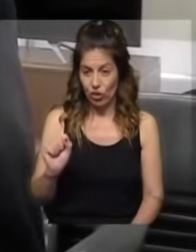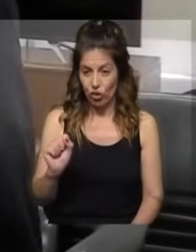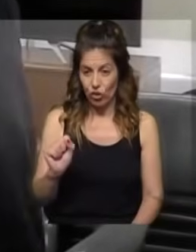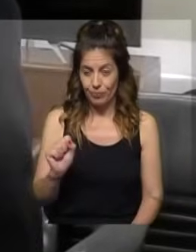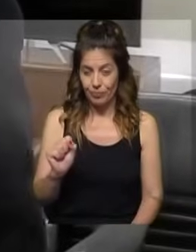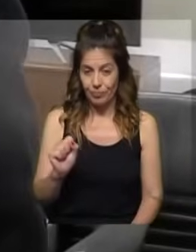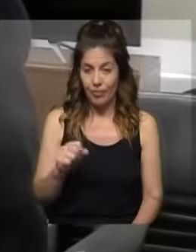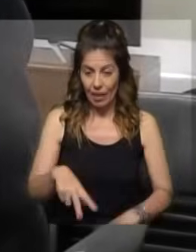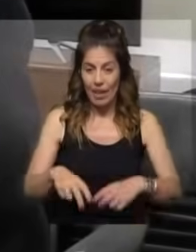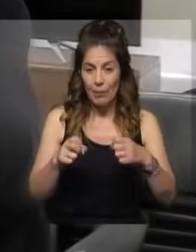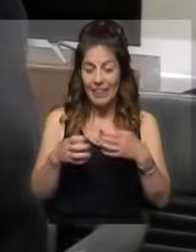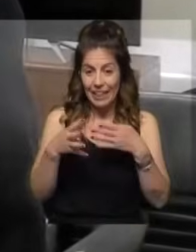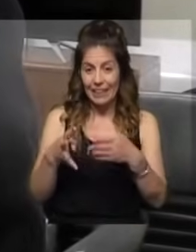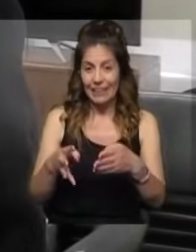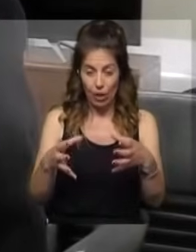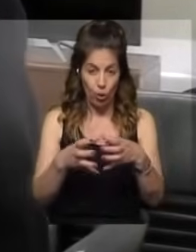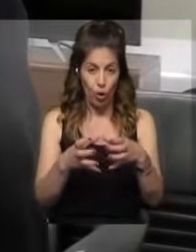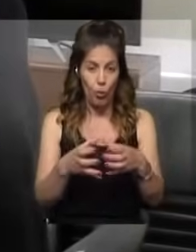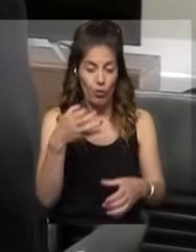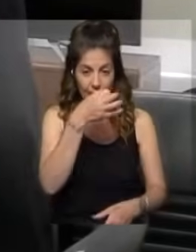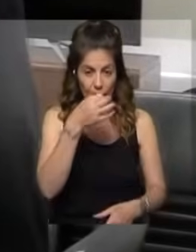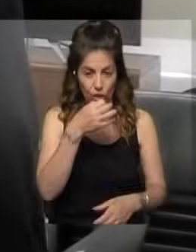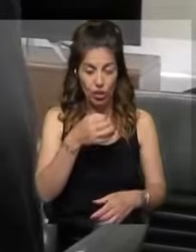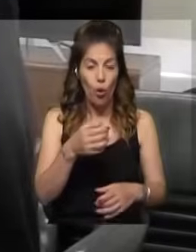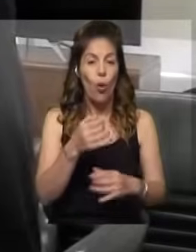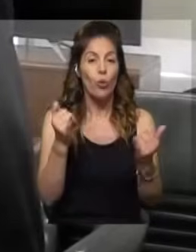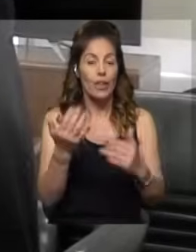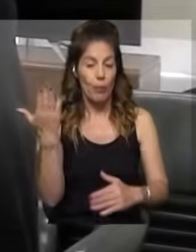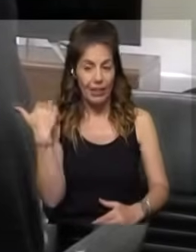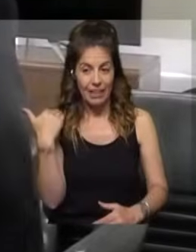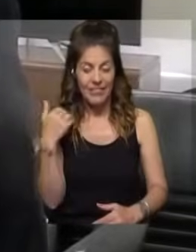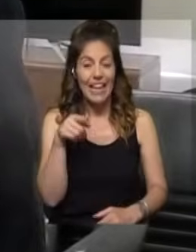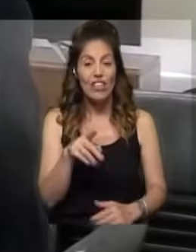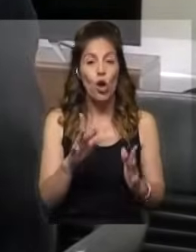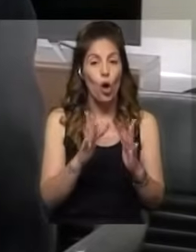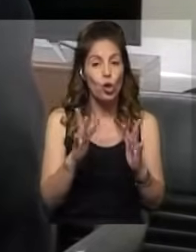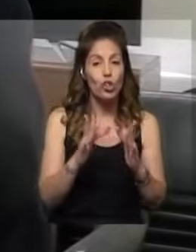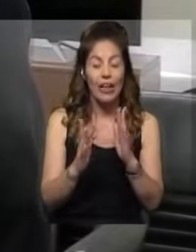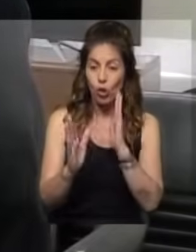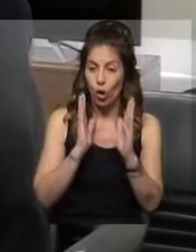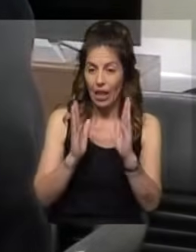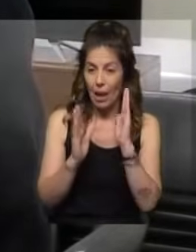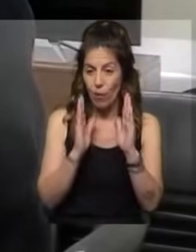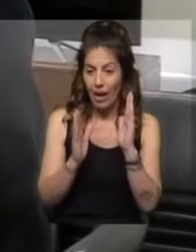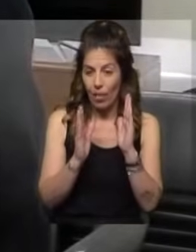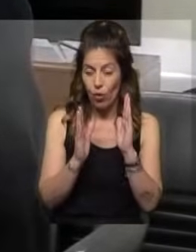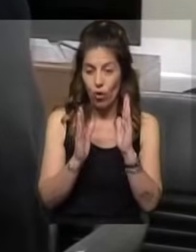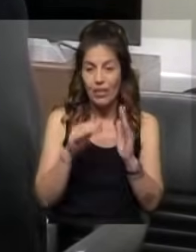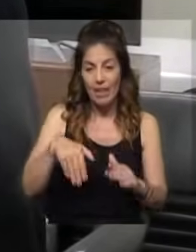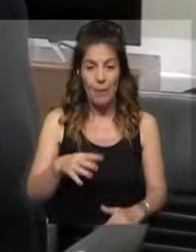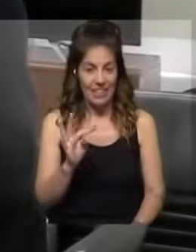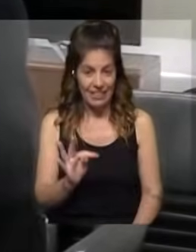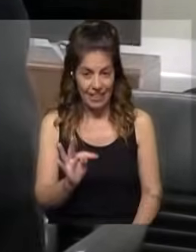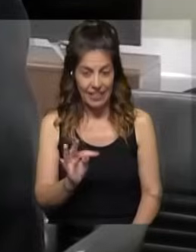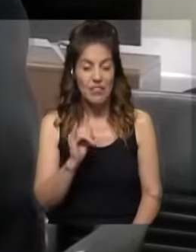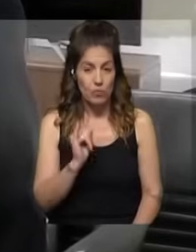el atentado que sucedió a la brigada de narcóticos hace un tiempo es que han tenido contacto con el abogado este de marset